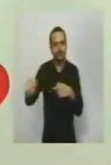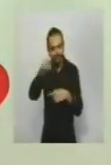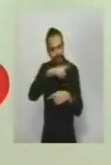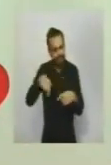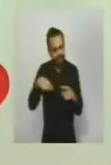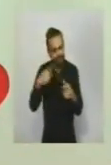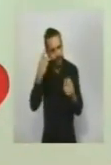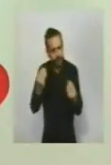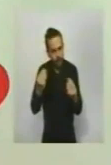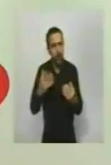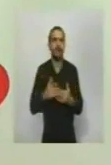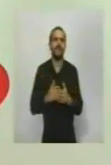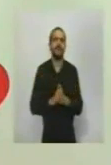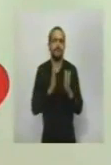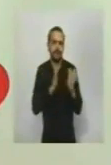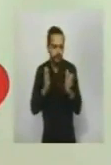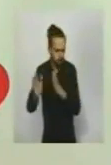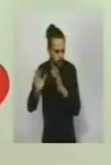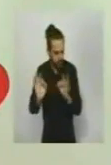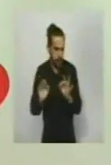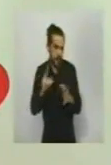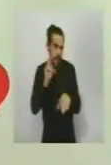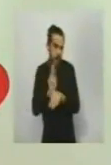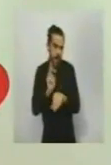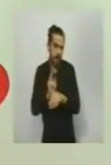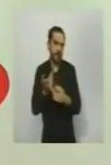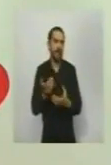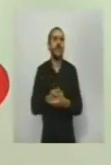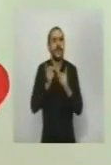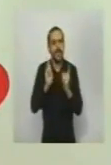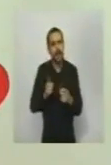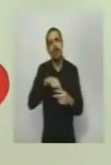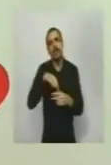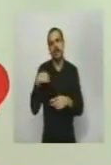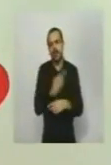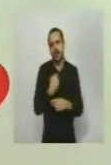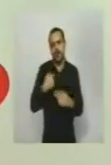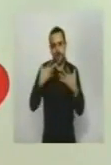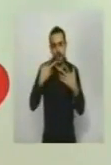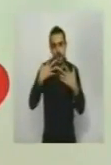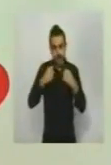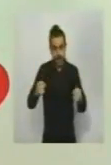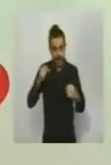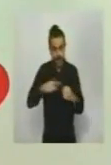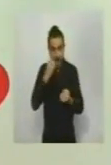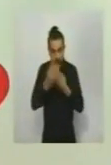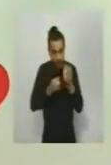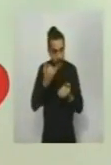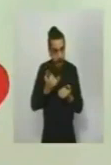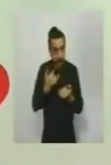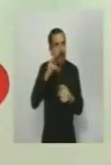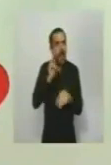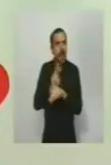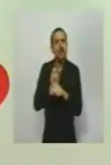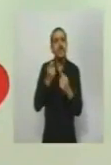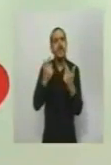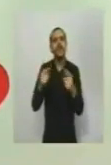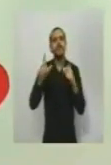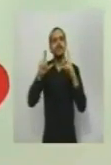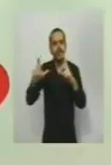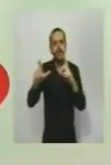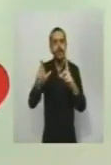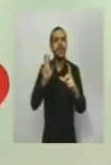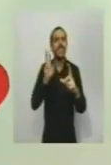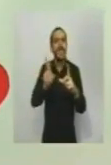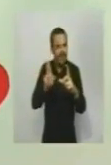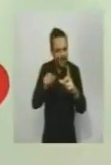y además garantizando desde la Secretaría de Ambiente las certificaciones ambientales que tienen que ver con la producción de